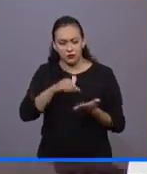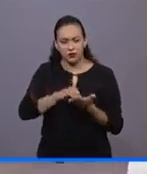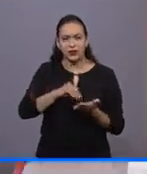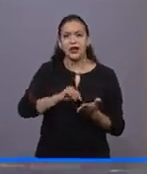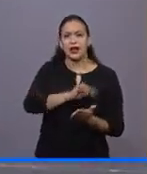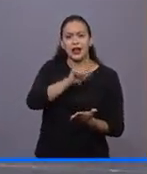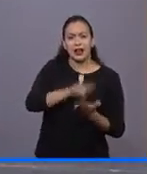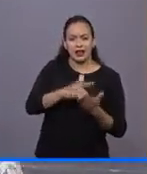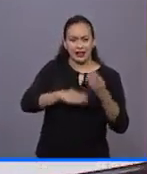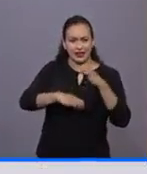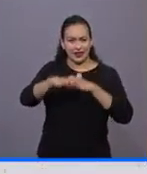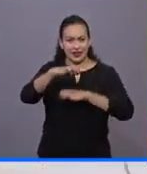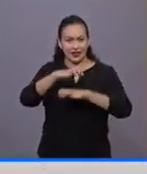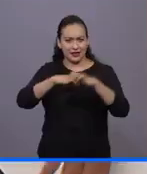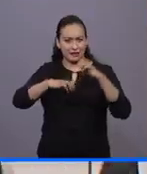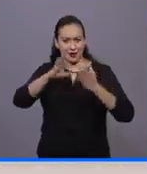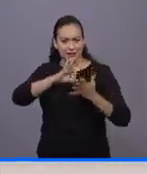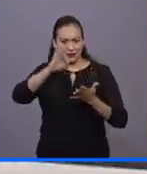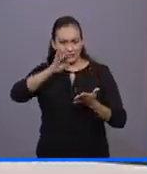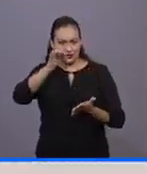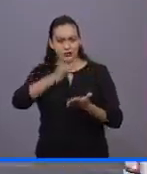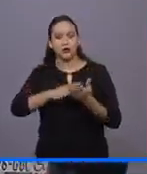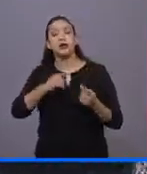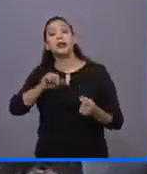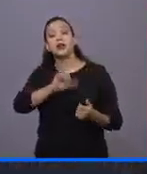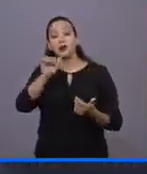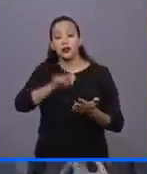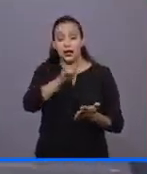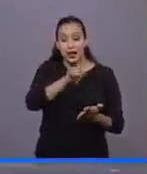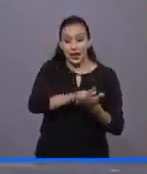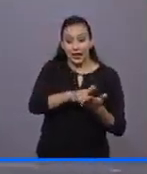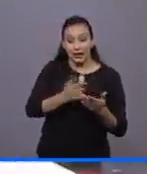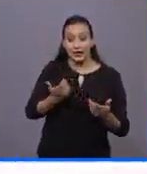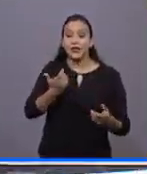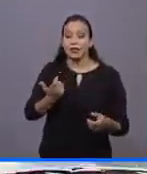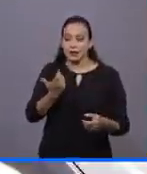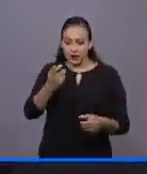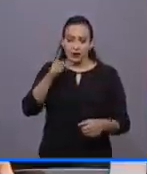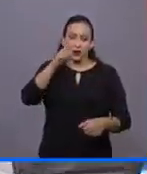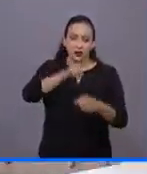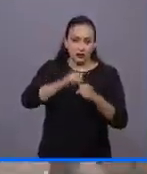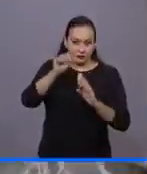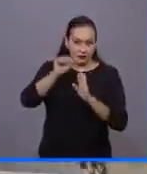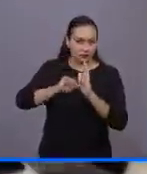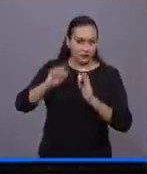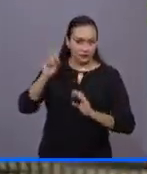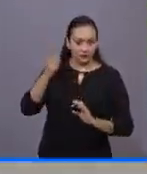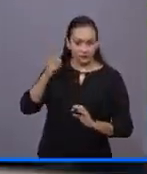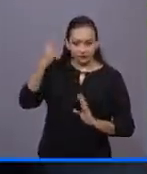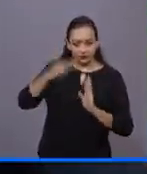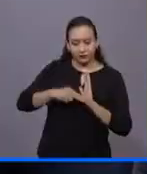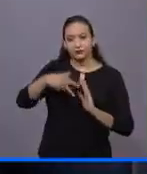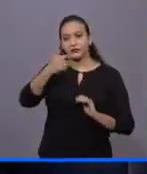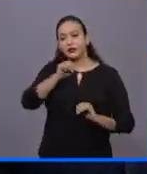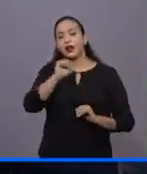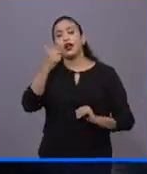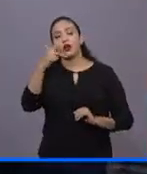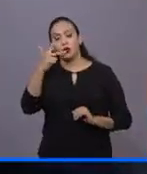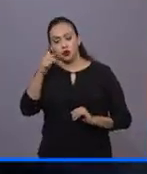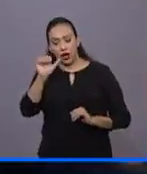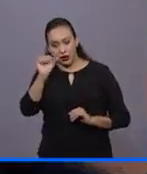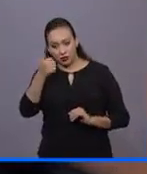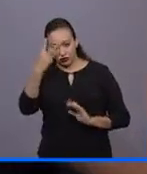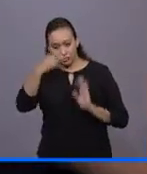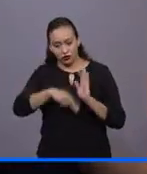Impuesto Empresarial a tasa única y de la Ley del Impuesto a los Depósitos en Efectivo de diciembre de 2013 y de agosto de 2015.